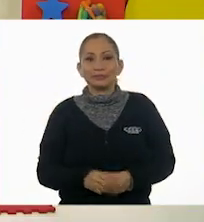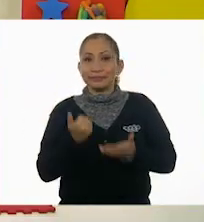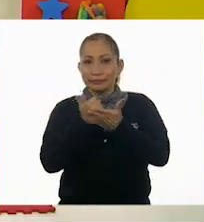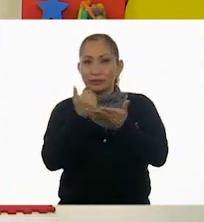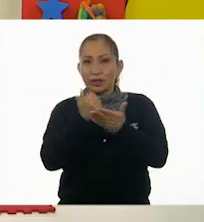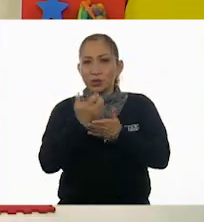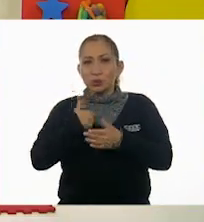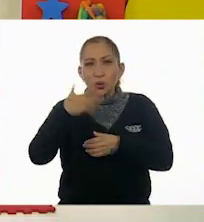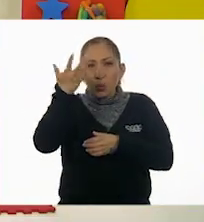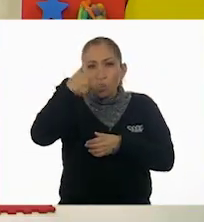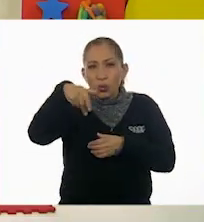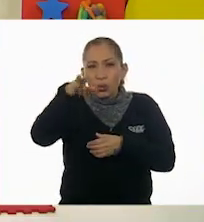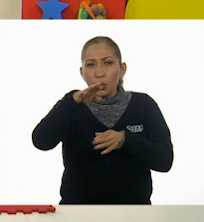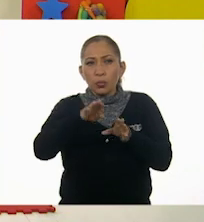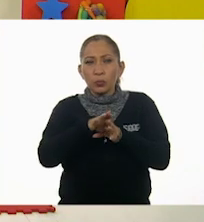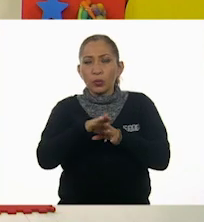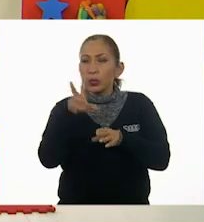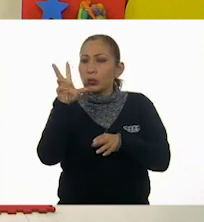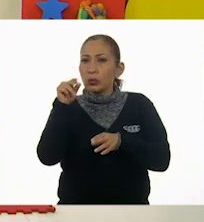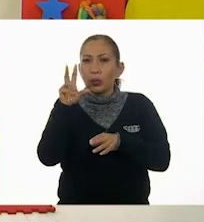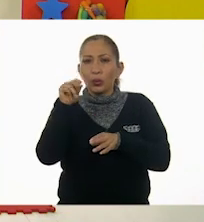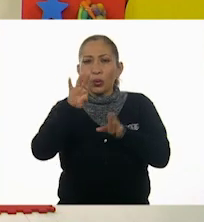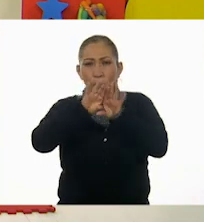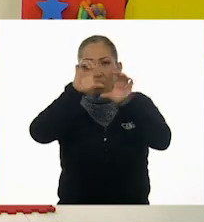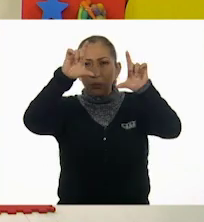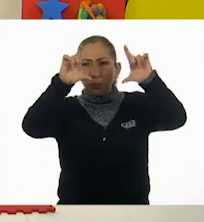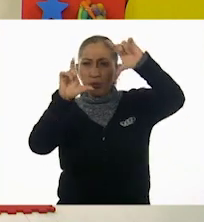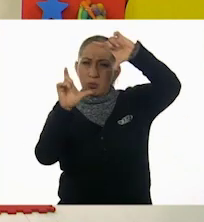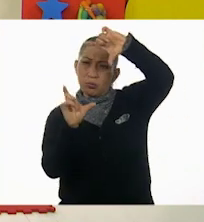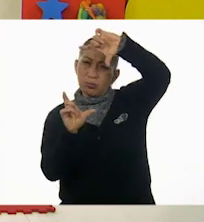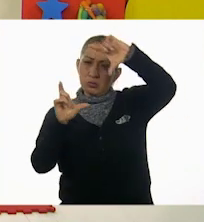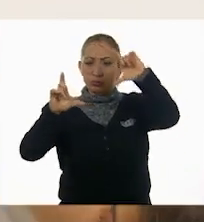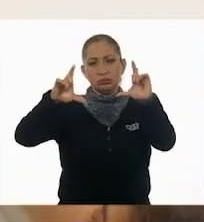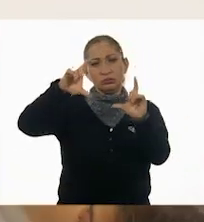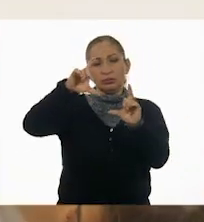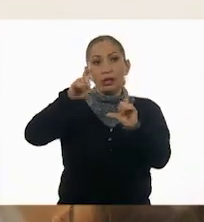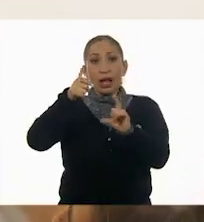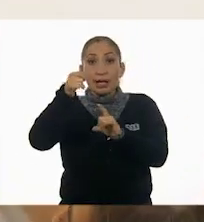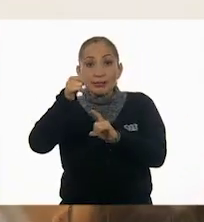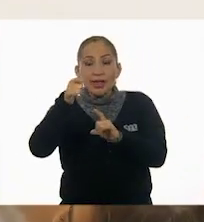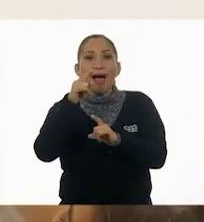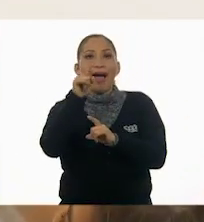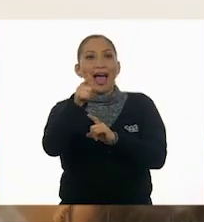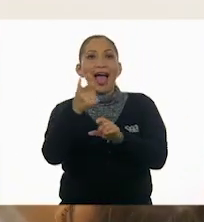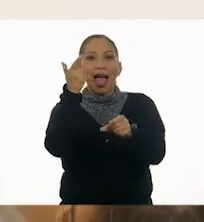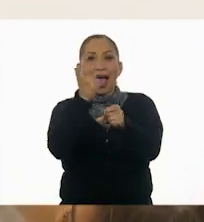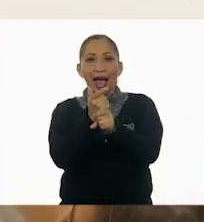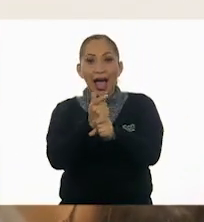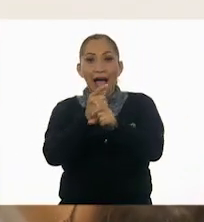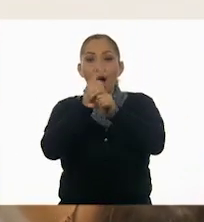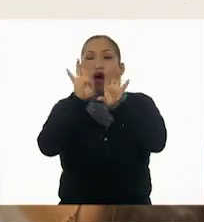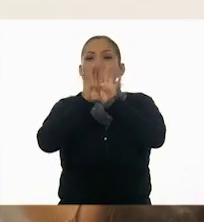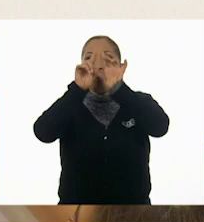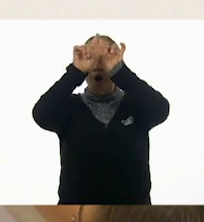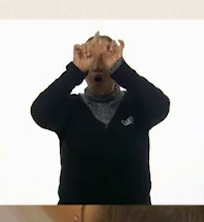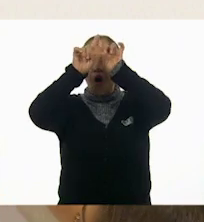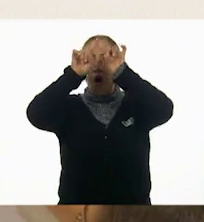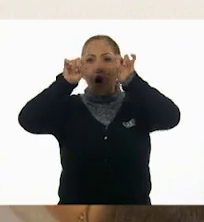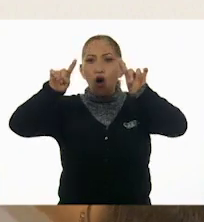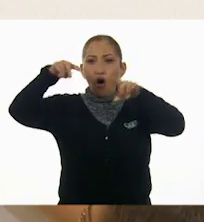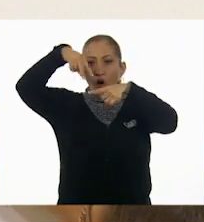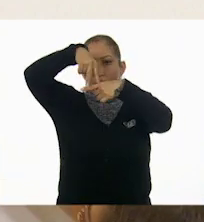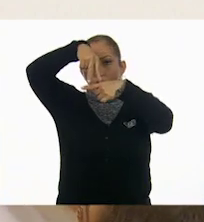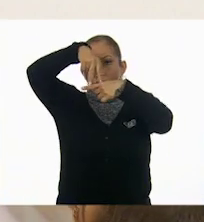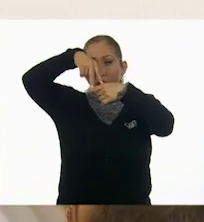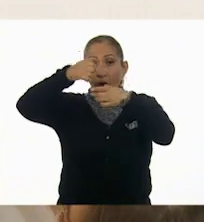estoy buscando... No. ¿Cómo a cómo? Sí, así. ¿Así? Así, así, porque forman como un triángulo